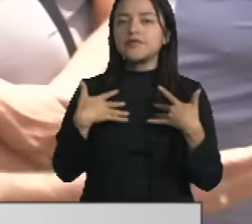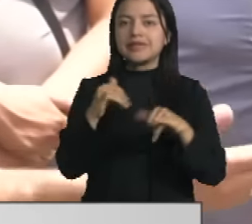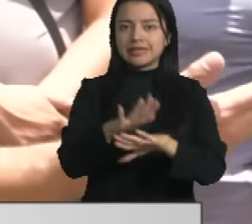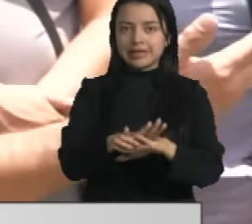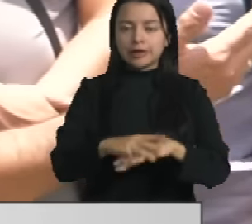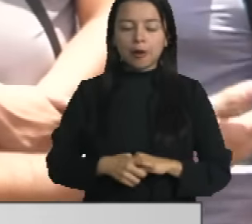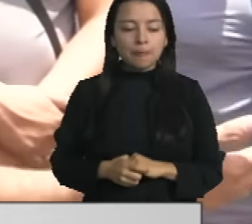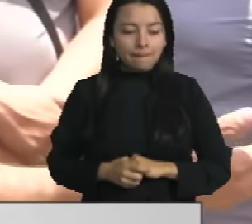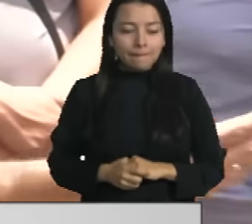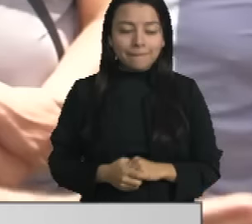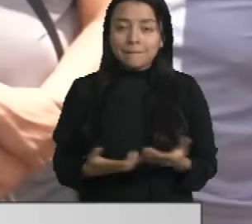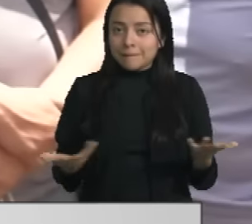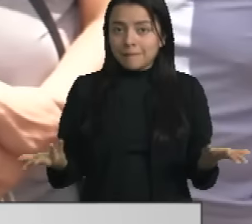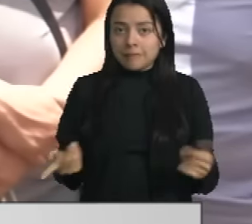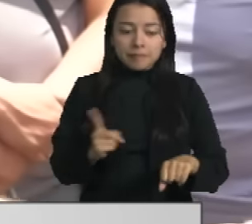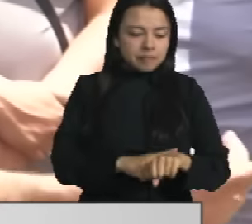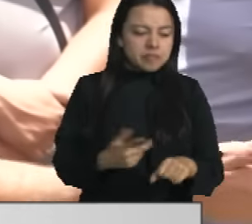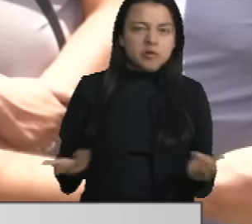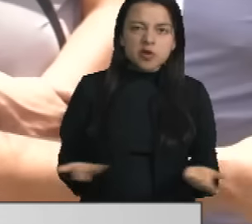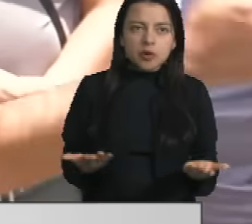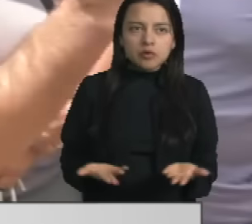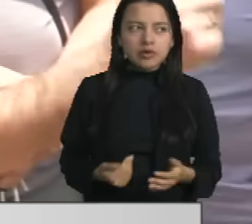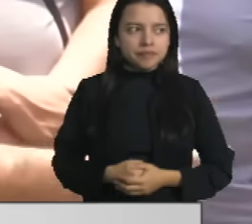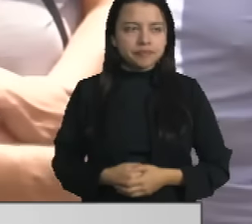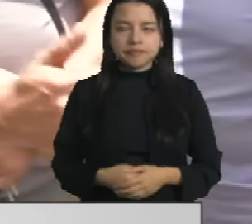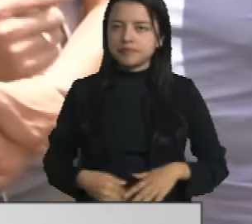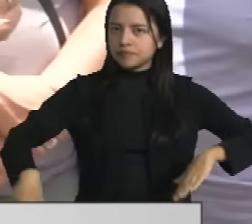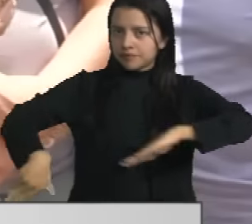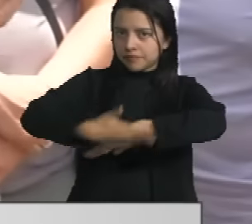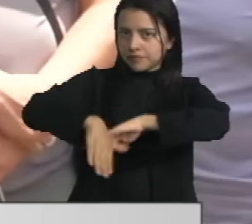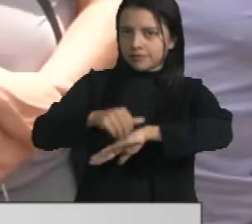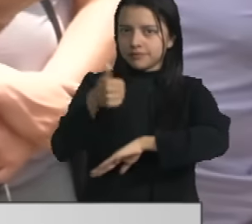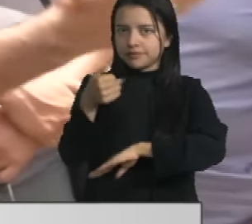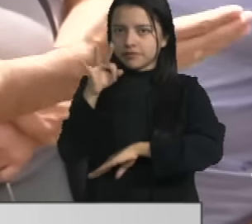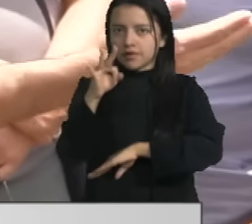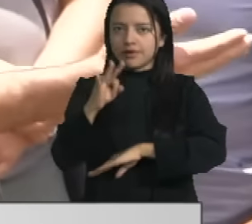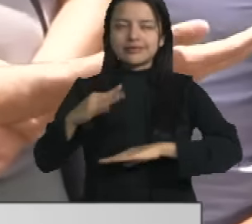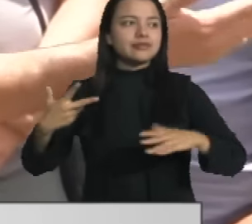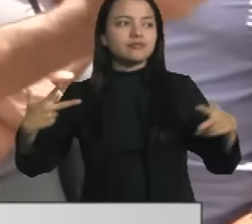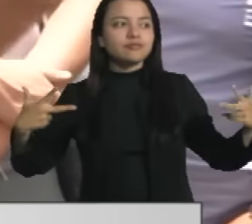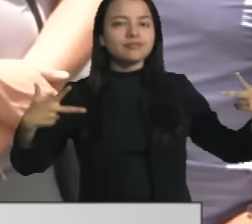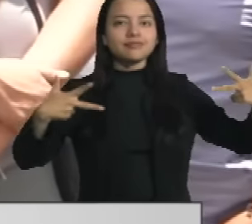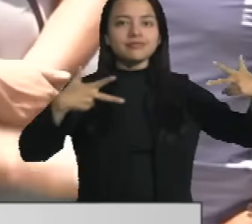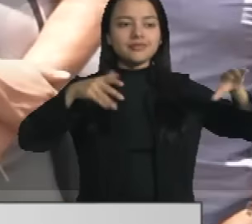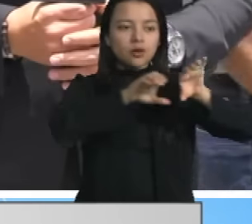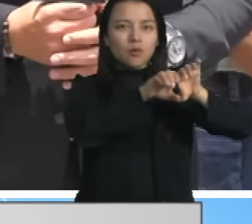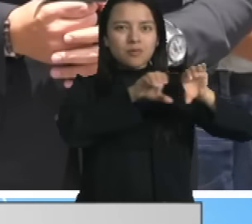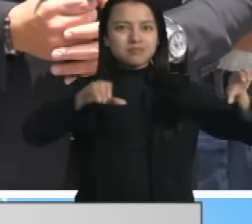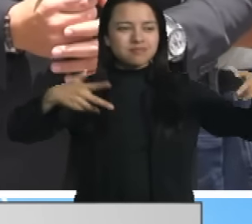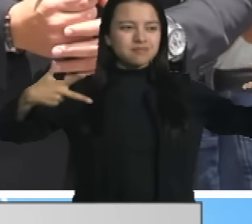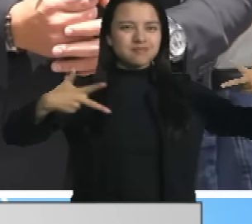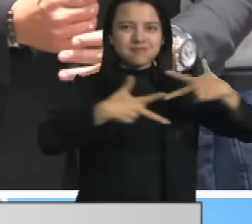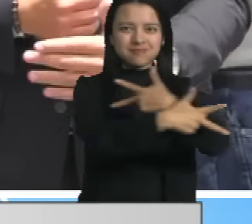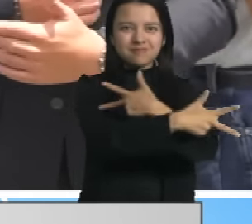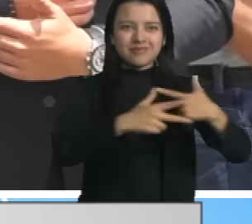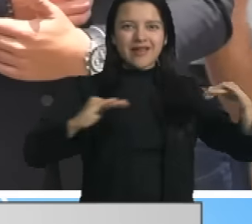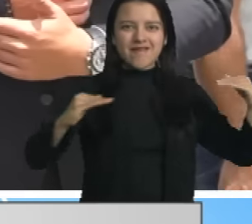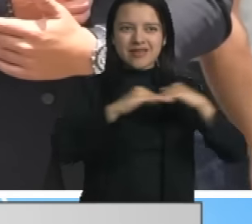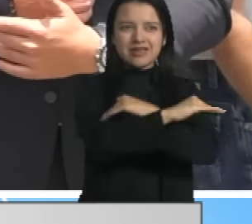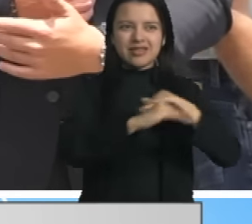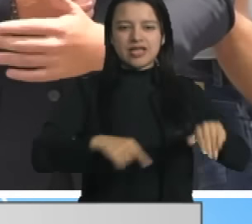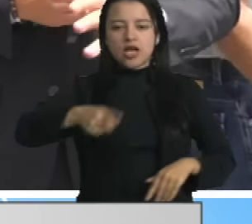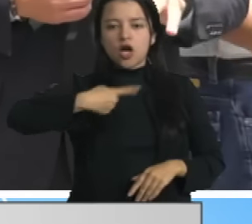tarde. Nos encontramos a esta hora sobre la salida por la calle 13 en la entrada hacia el municipio de Mosquera, Cundinamarca, muy